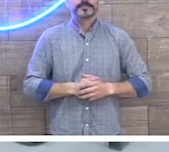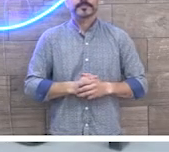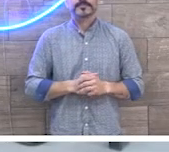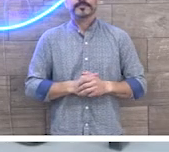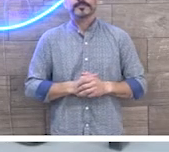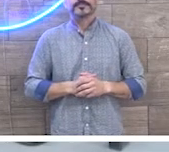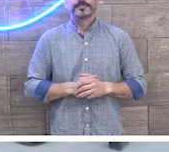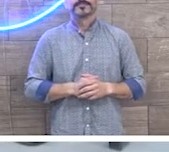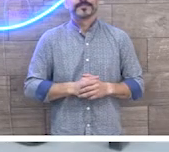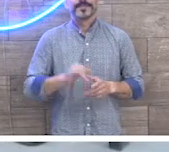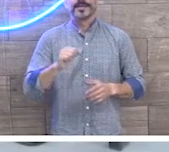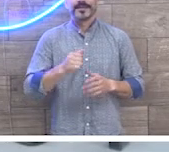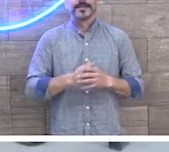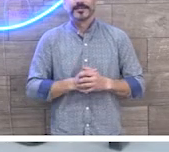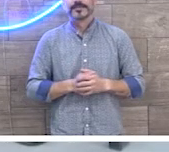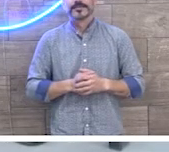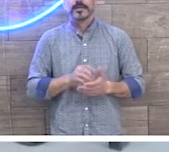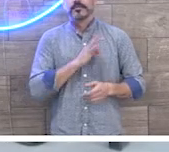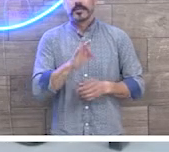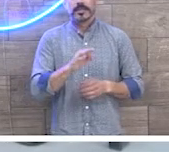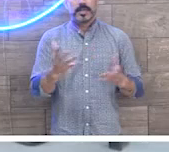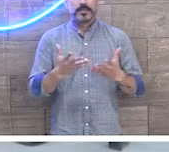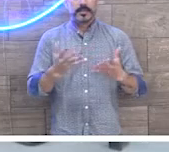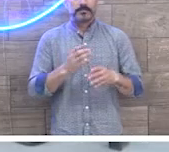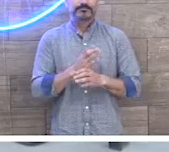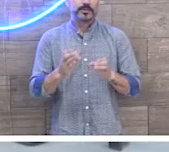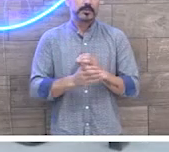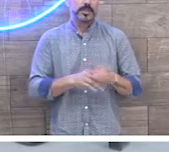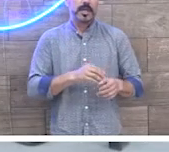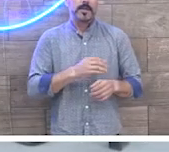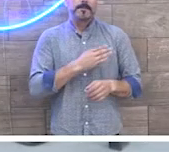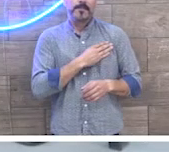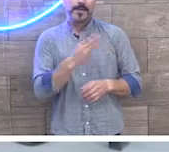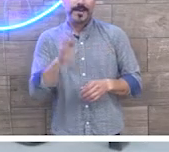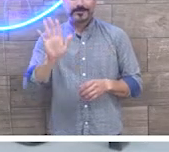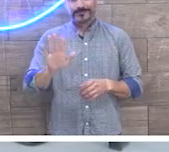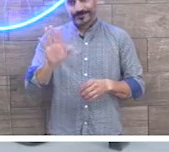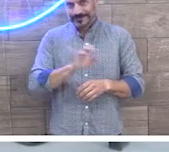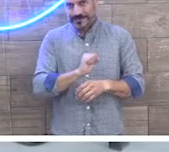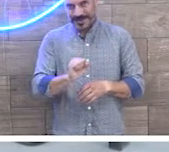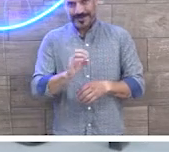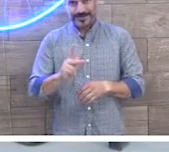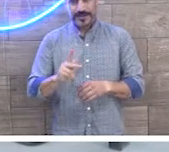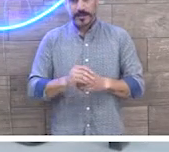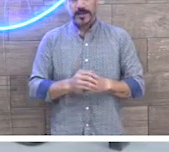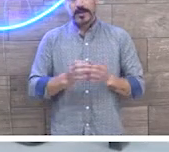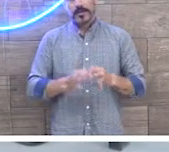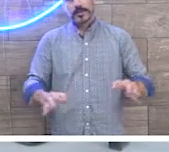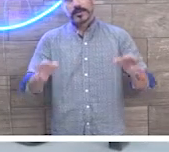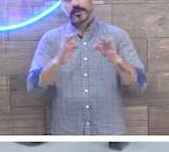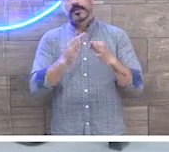integridad. Así es, sí, esta parte de que pueden generar condiciones y contextos de vulnerabilidad. Sí. Y aquí un término muy importante,